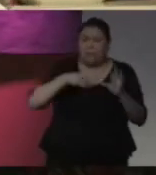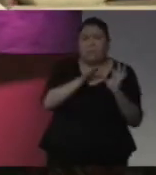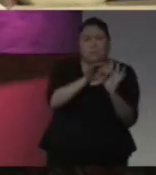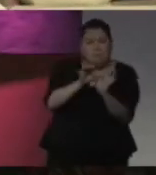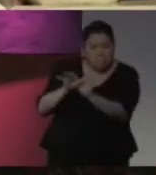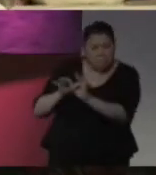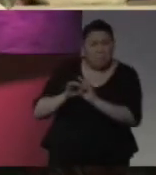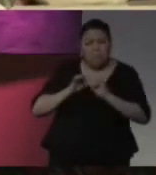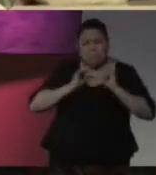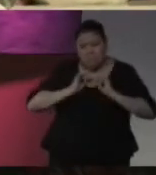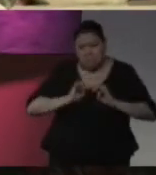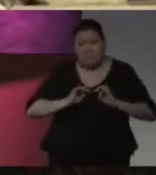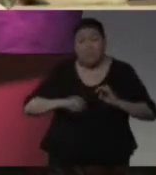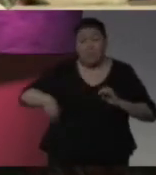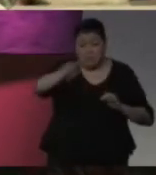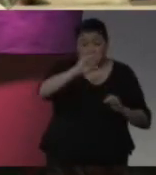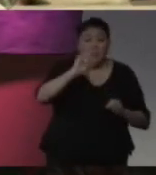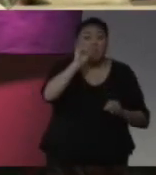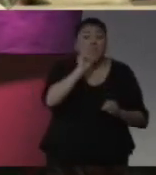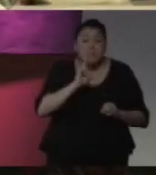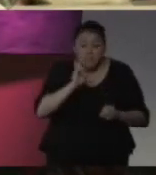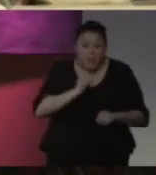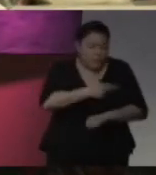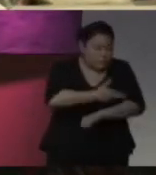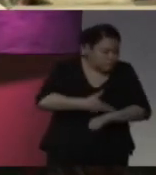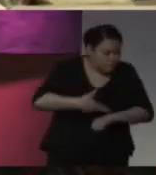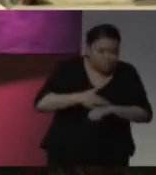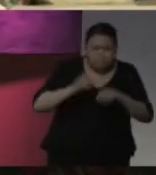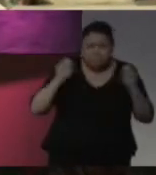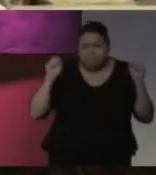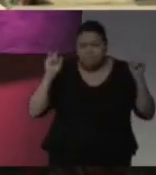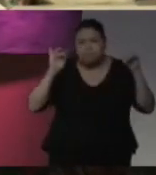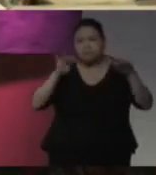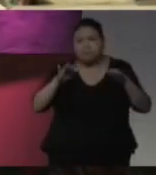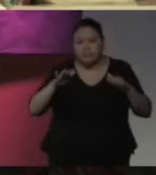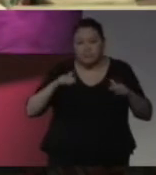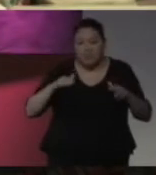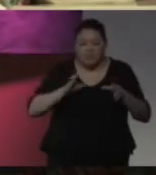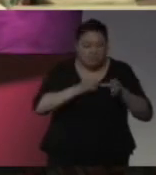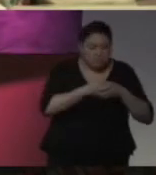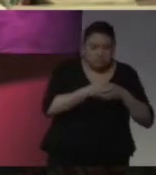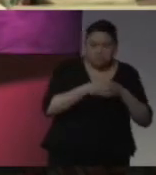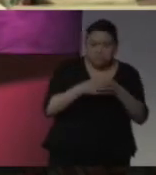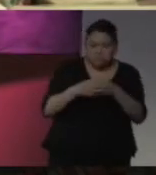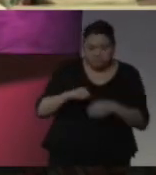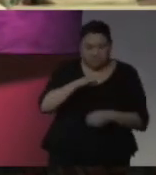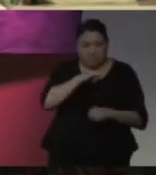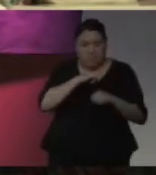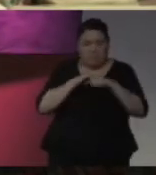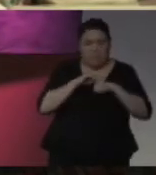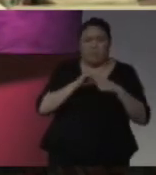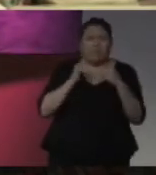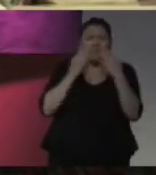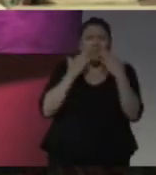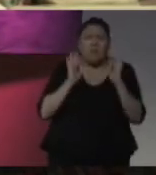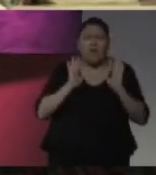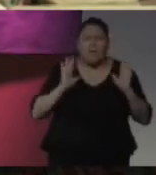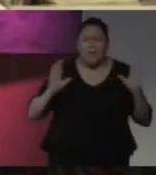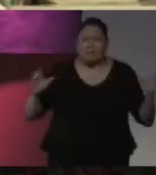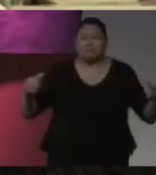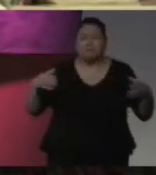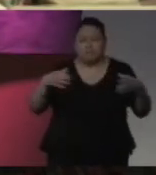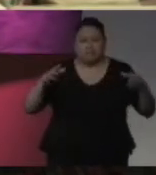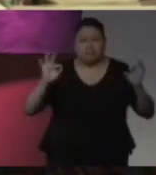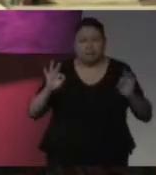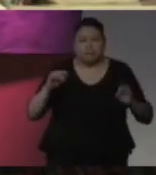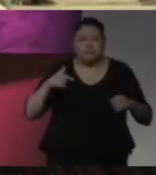existentes entre las mujeres organizadas hoy, sin sectarismos de ningún tipo. Esto me consta que